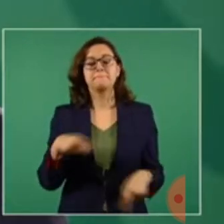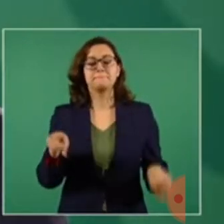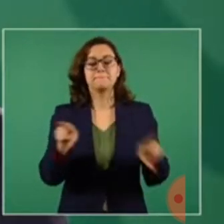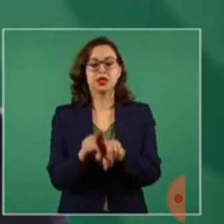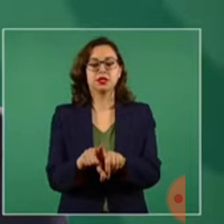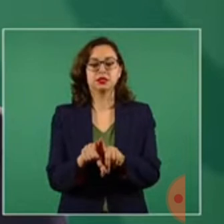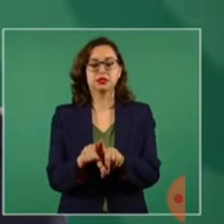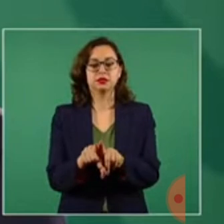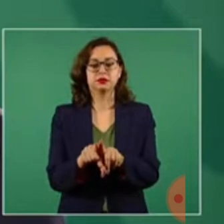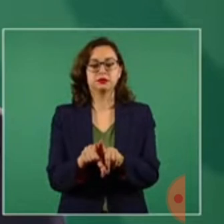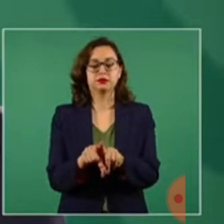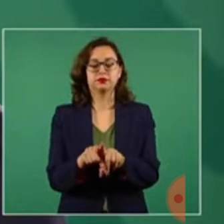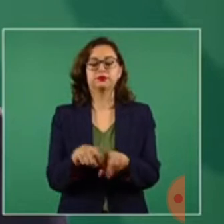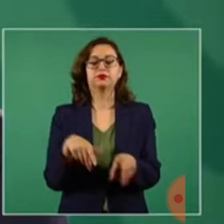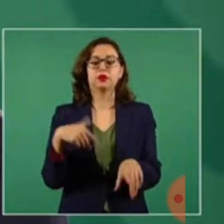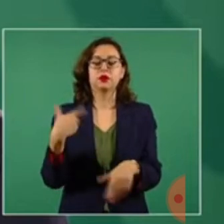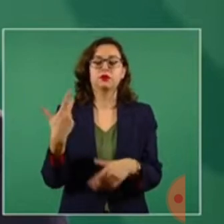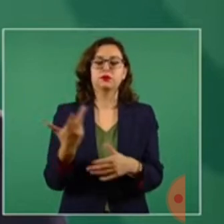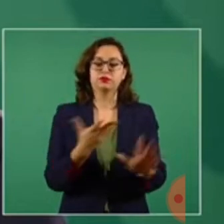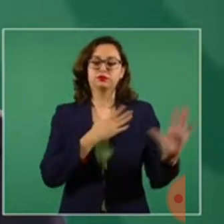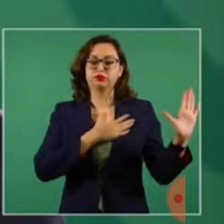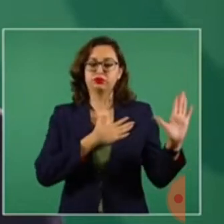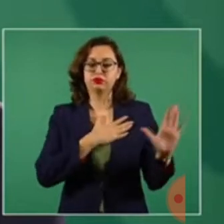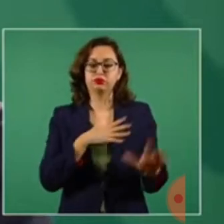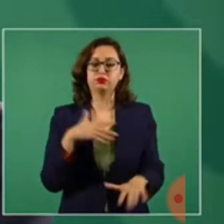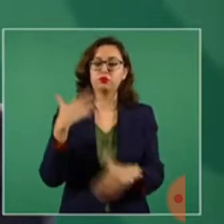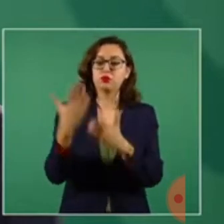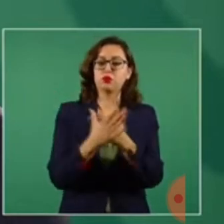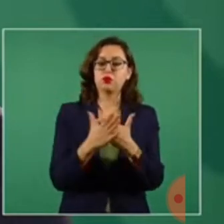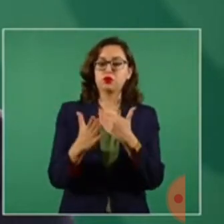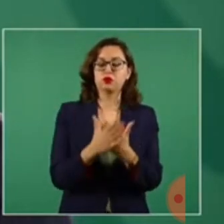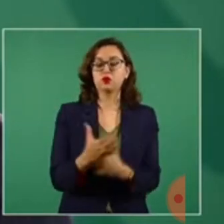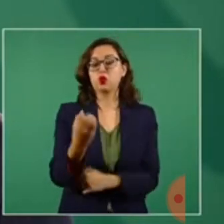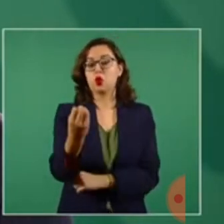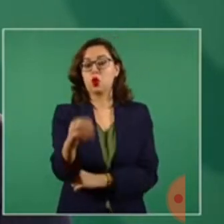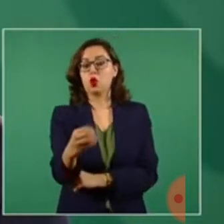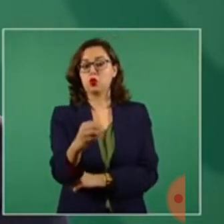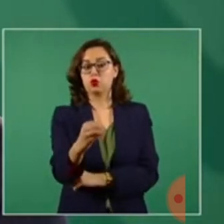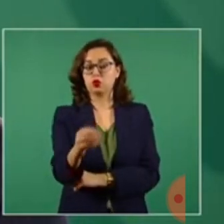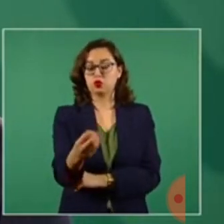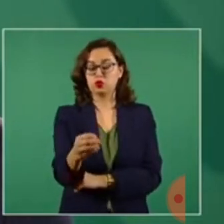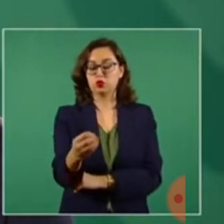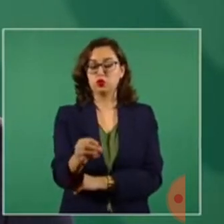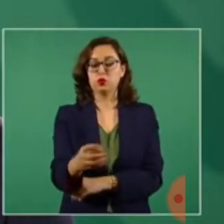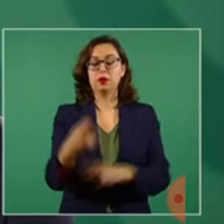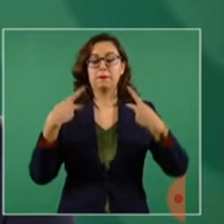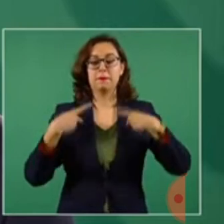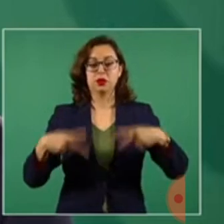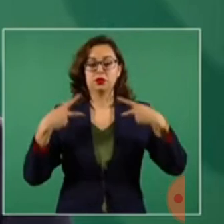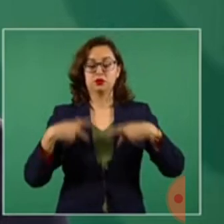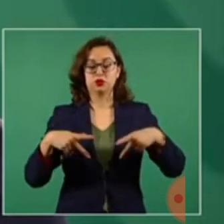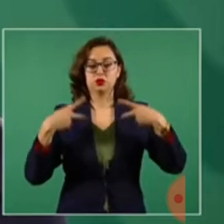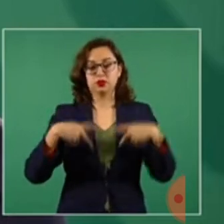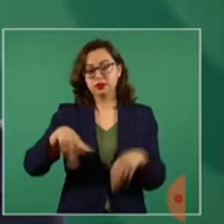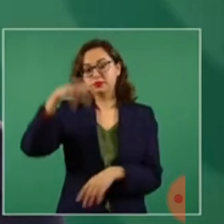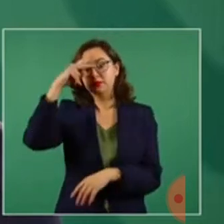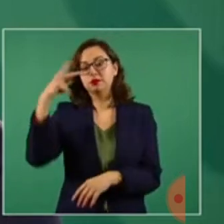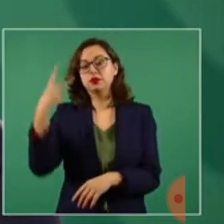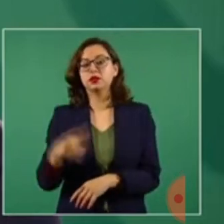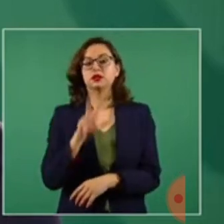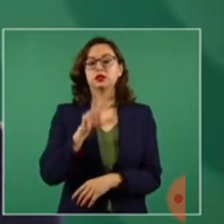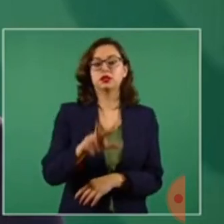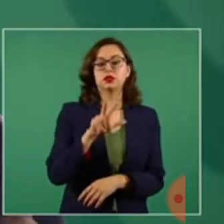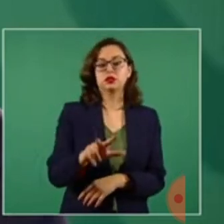de que en octubre estén vacunados todos los mexicanos mayores